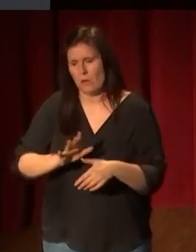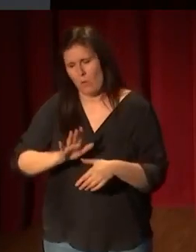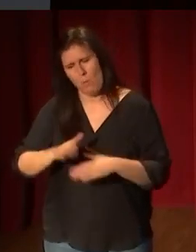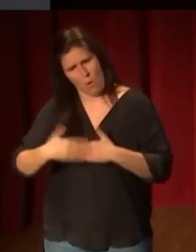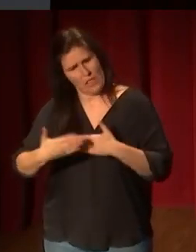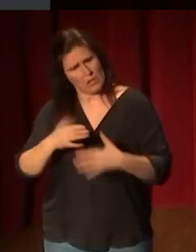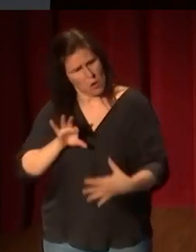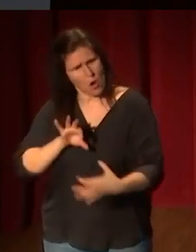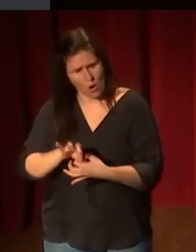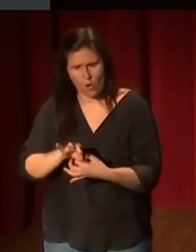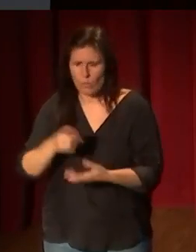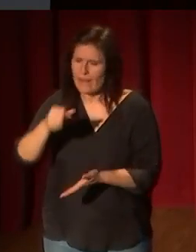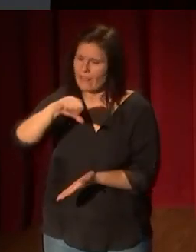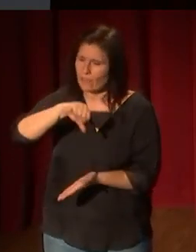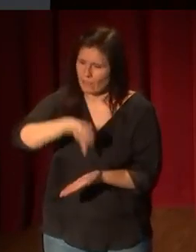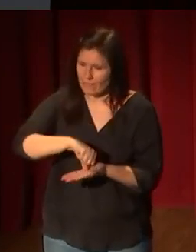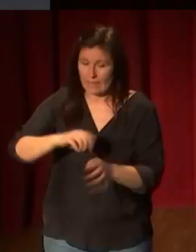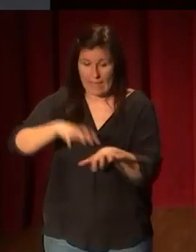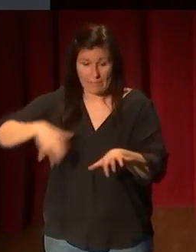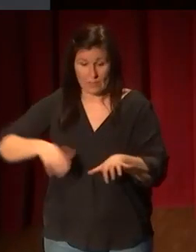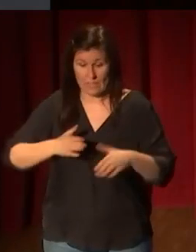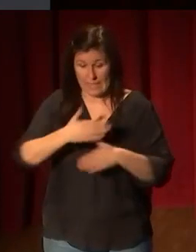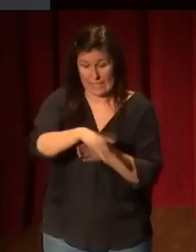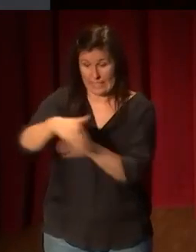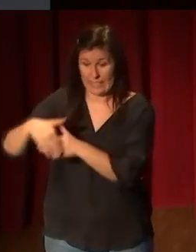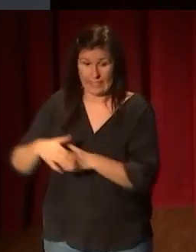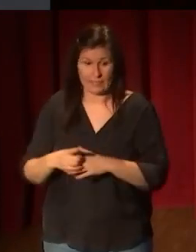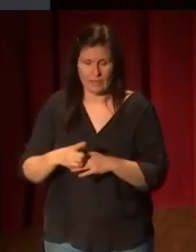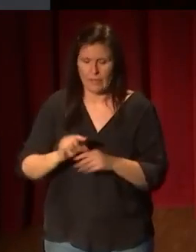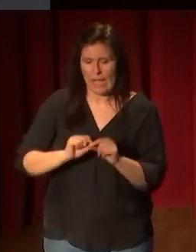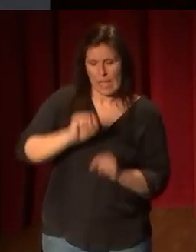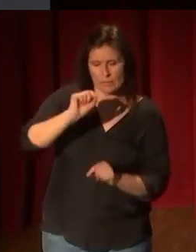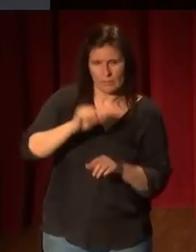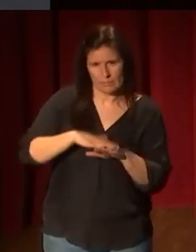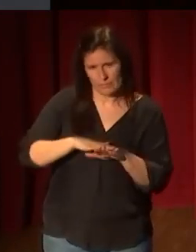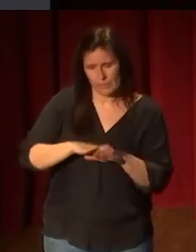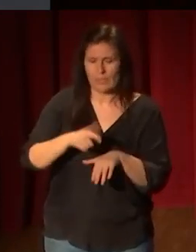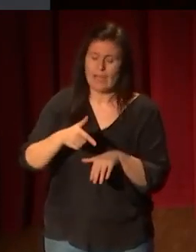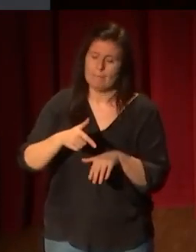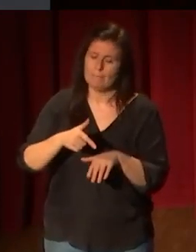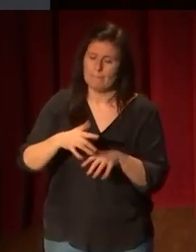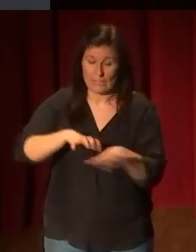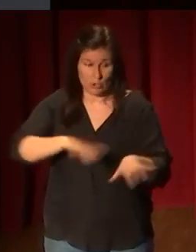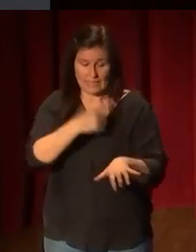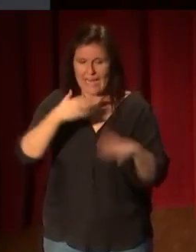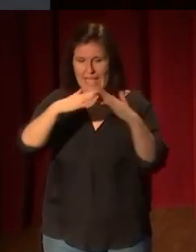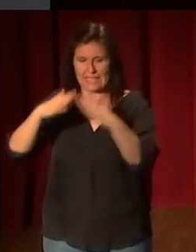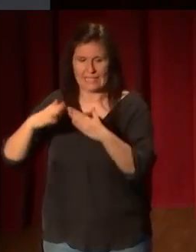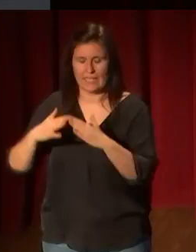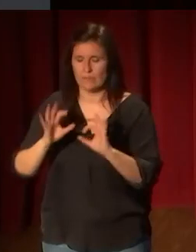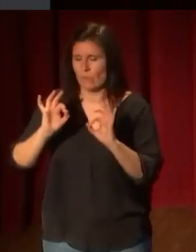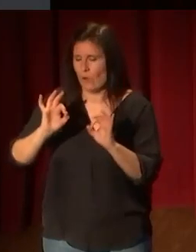una ciudad en la que la mayoría de las calles tenían una altura máxima perdón la mayoría de las casas por motivos